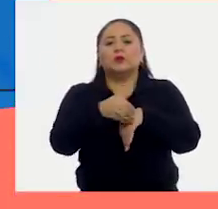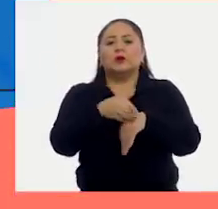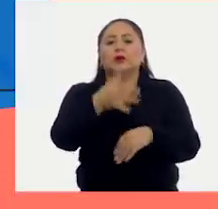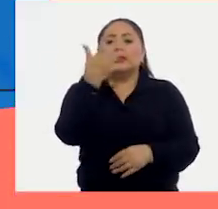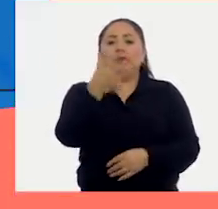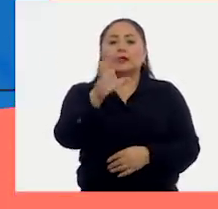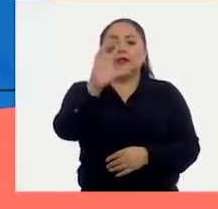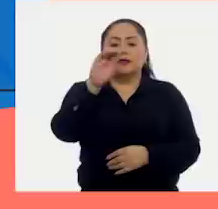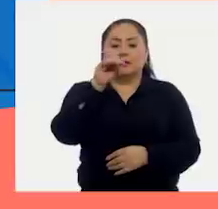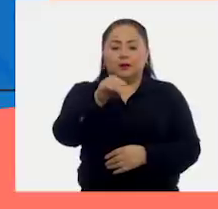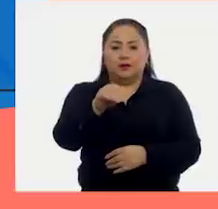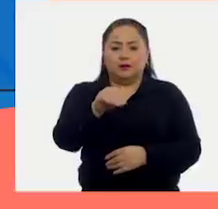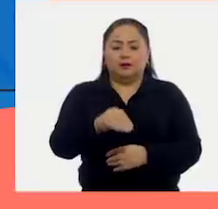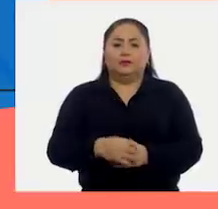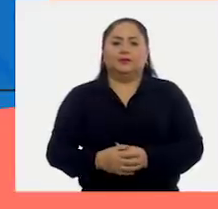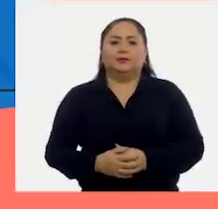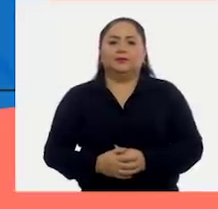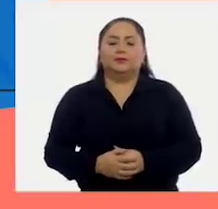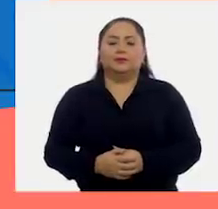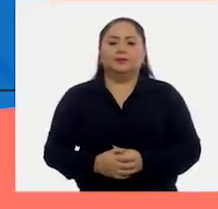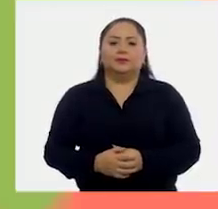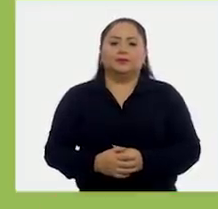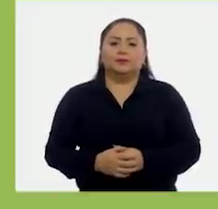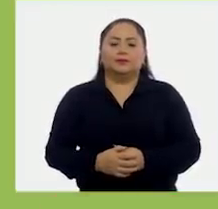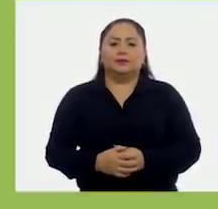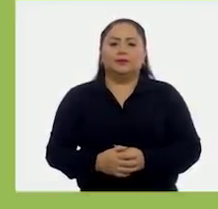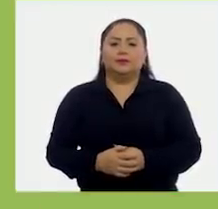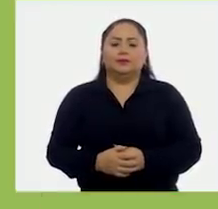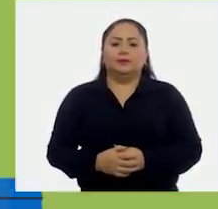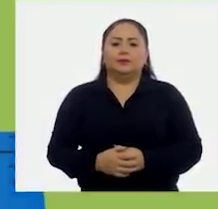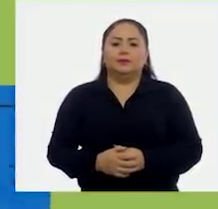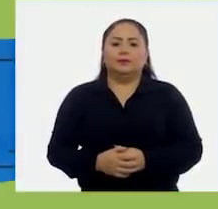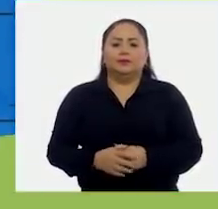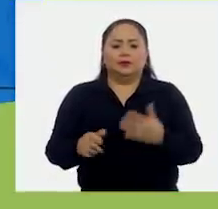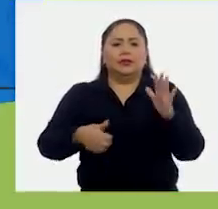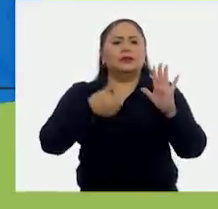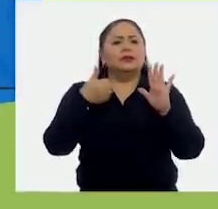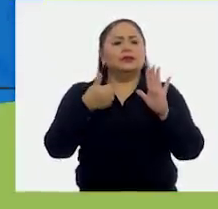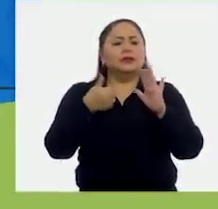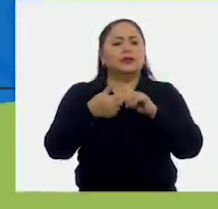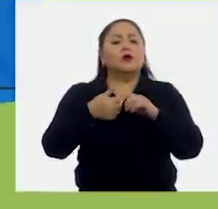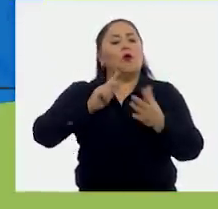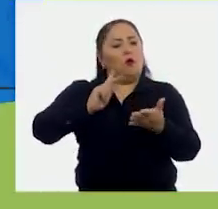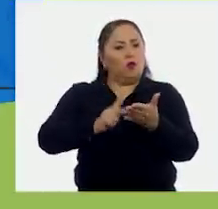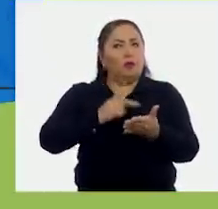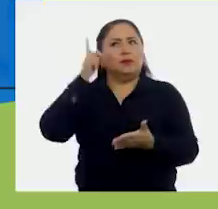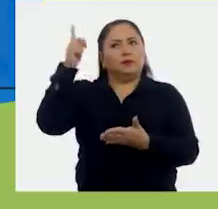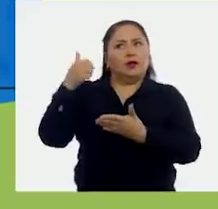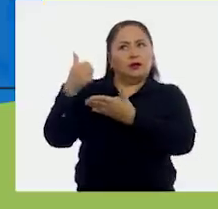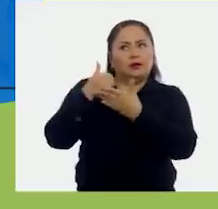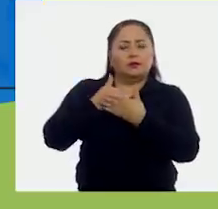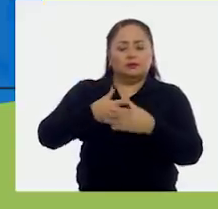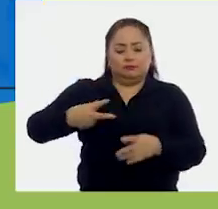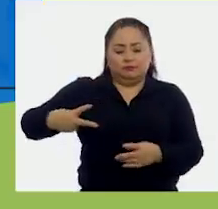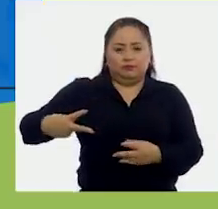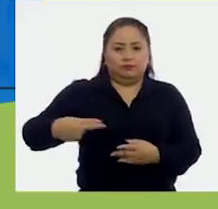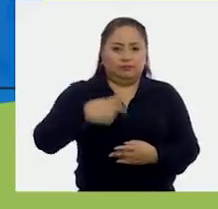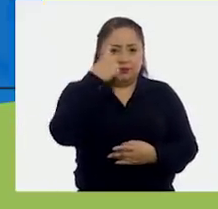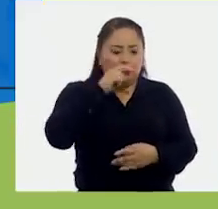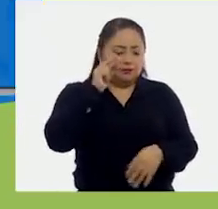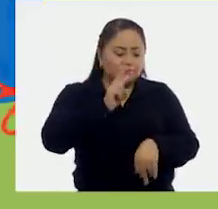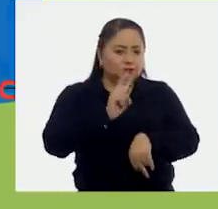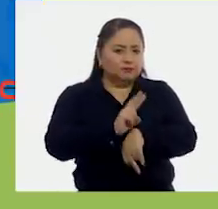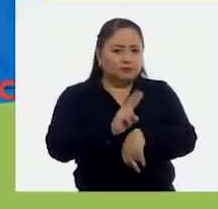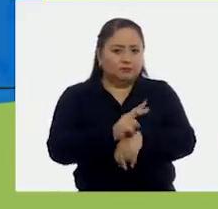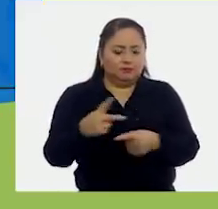2 centímetros de alto arriba y abajo. 6. Nuevamente pide ayuda a un adulto para recortar